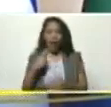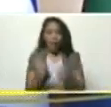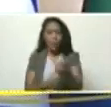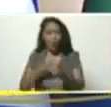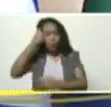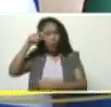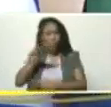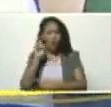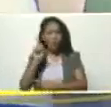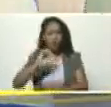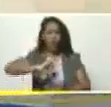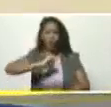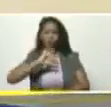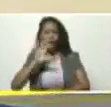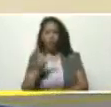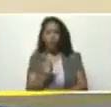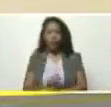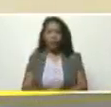pueblo de Sudáfrica.